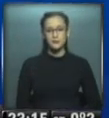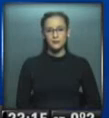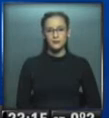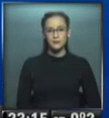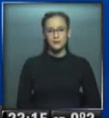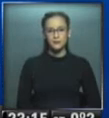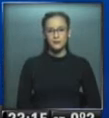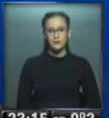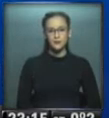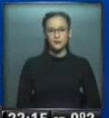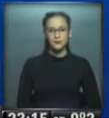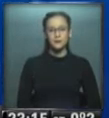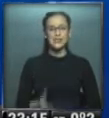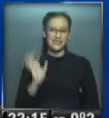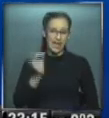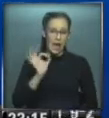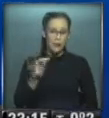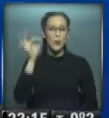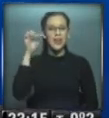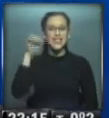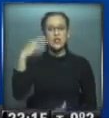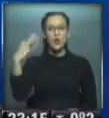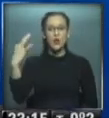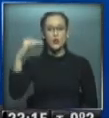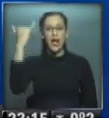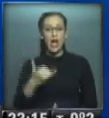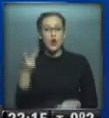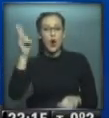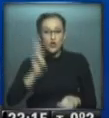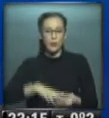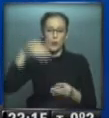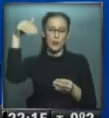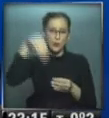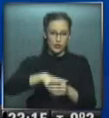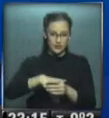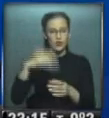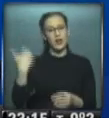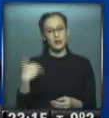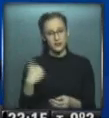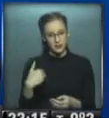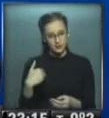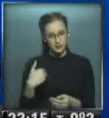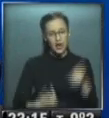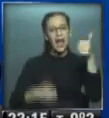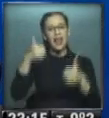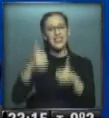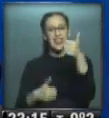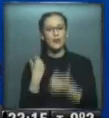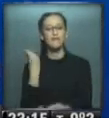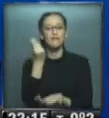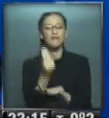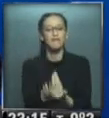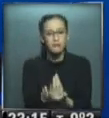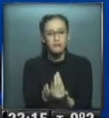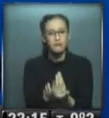Ustedes saben, el 27 de octubre hay elecciones legislativas nacionales en nuestro país. El candidato al Frente para la Victoria para la provincia